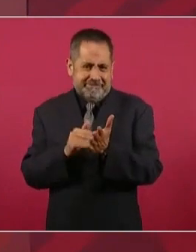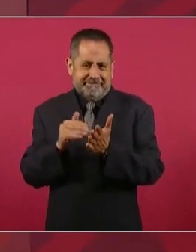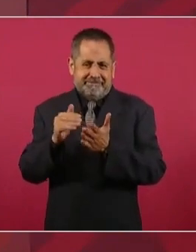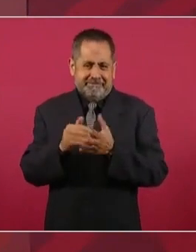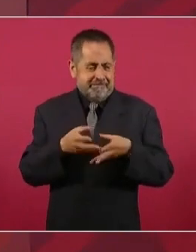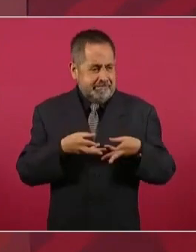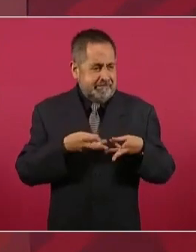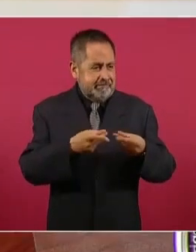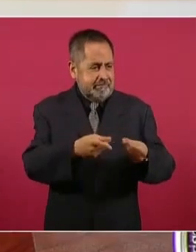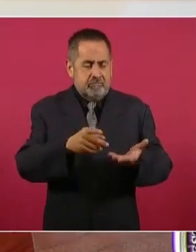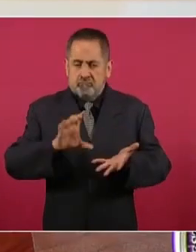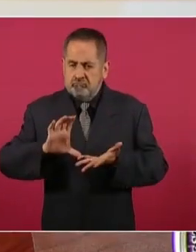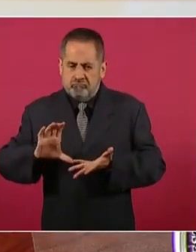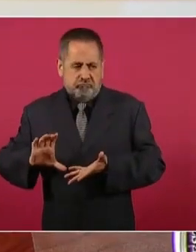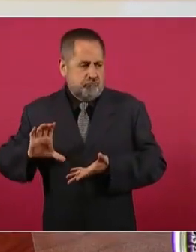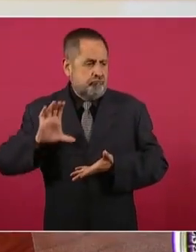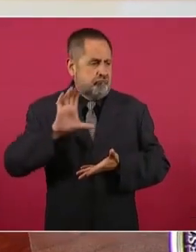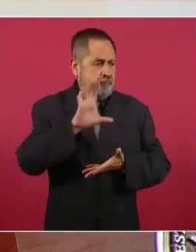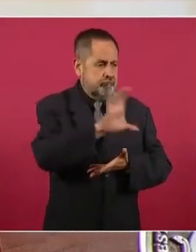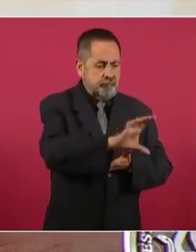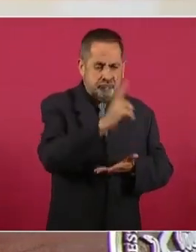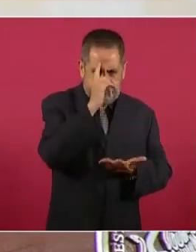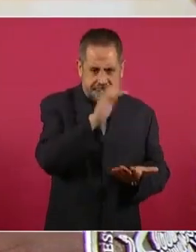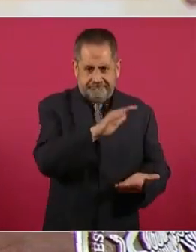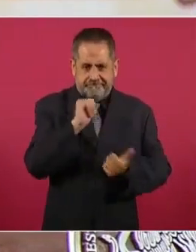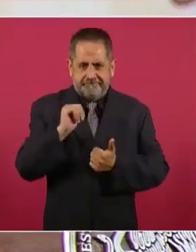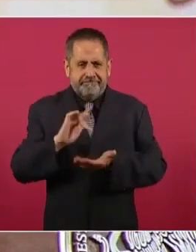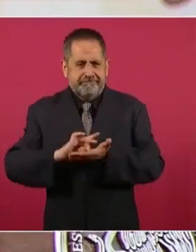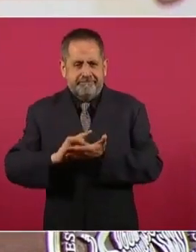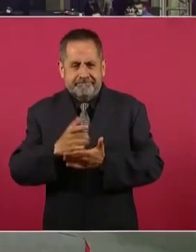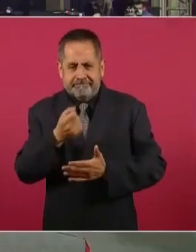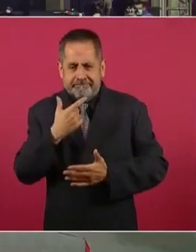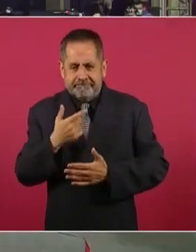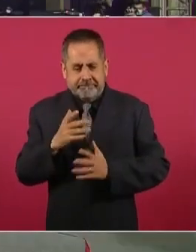de pesos en medicamentos si no